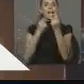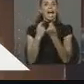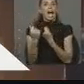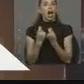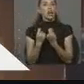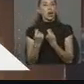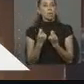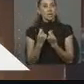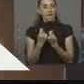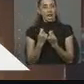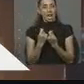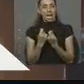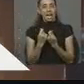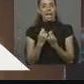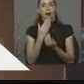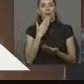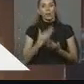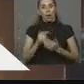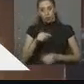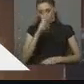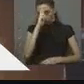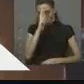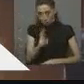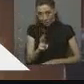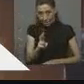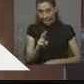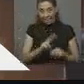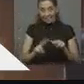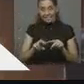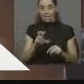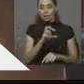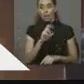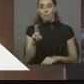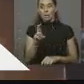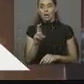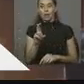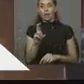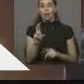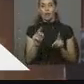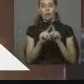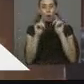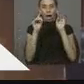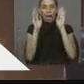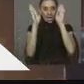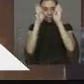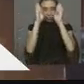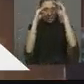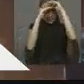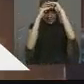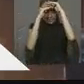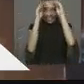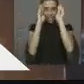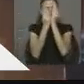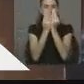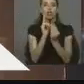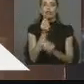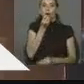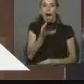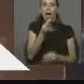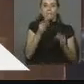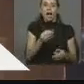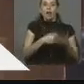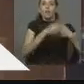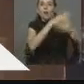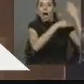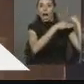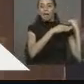Creo que cuando hacemos estos homenajes, lo peor de todo es hacerlos acartonados y no dejar las cosas dichas tal cuales fueron para